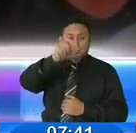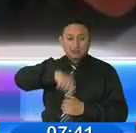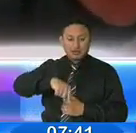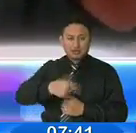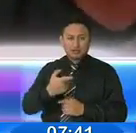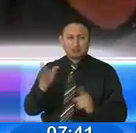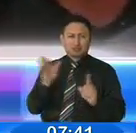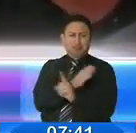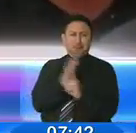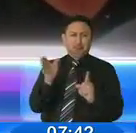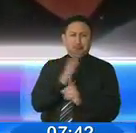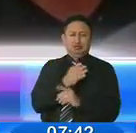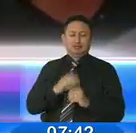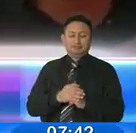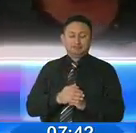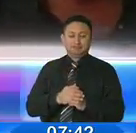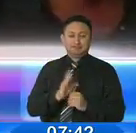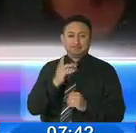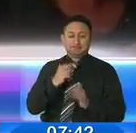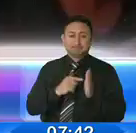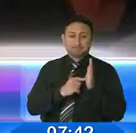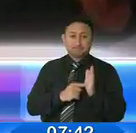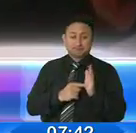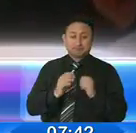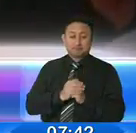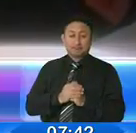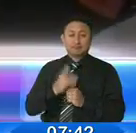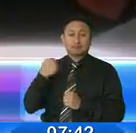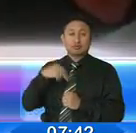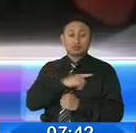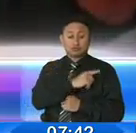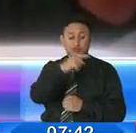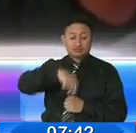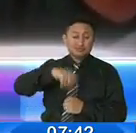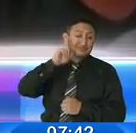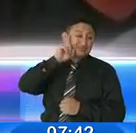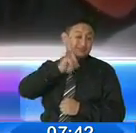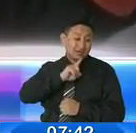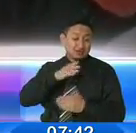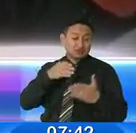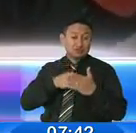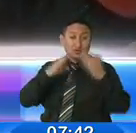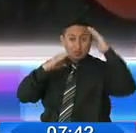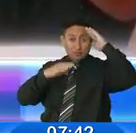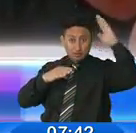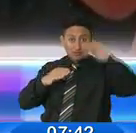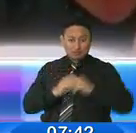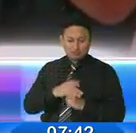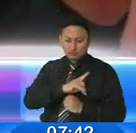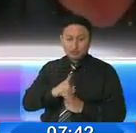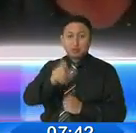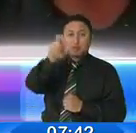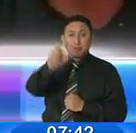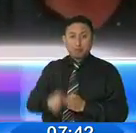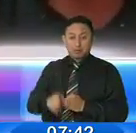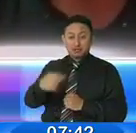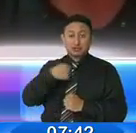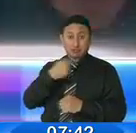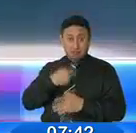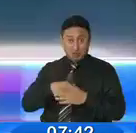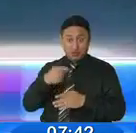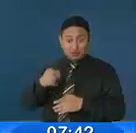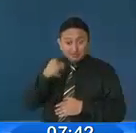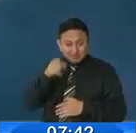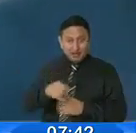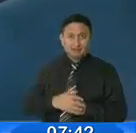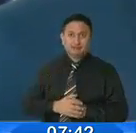muchas cosas. Miren, nosotros, los negros, no estamos contra la policía, estamos contra el criminal que mató a mi hijo.